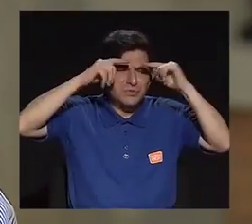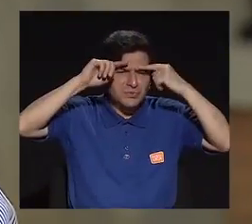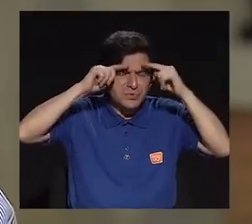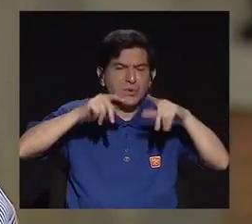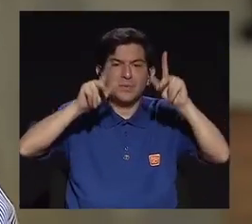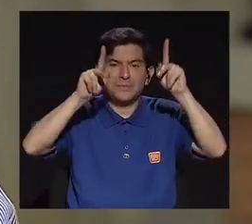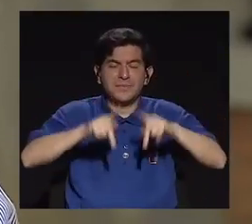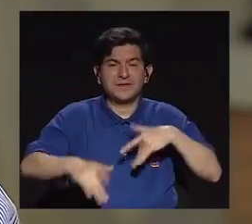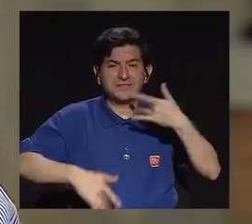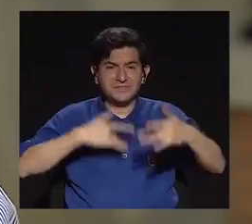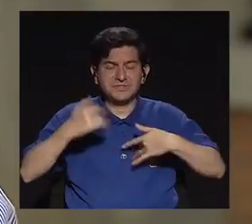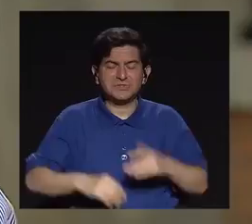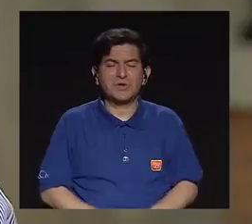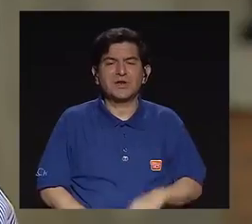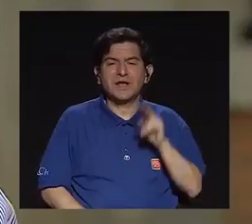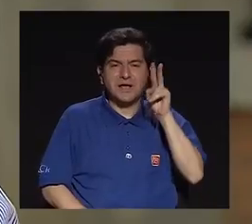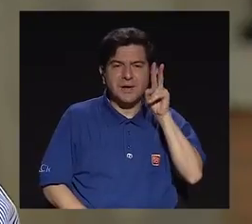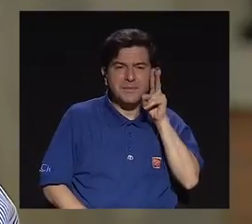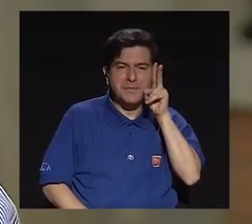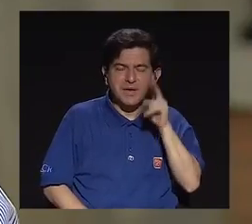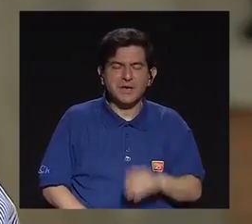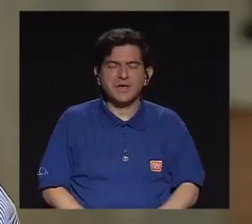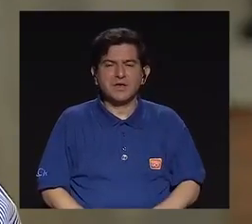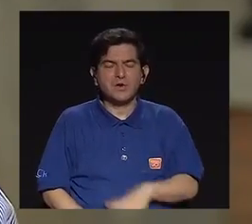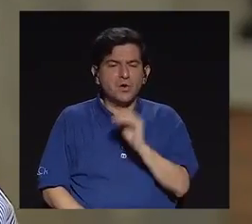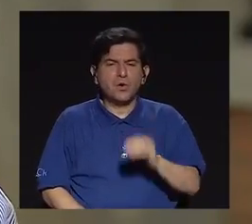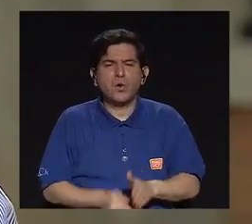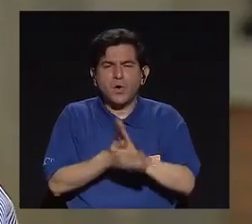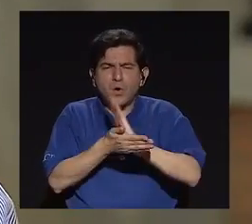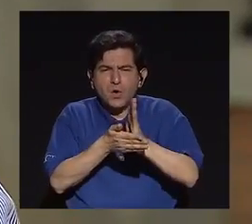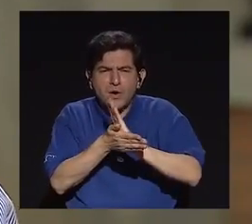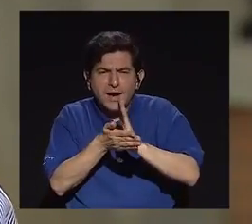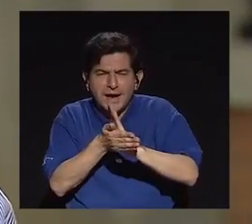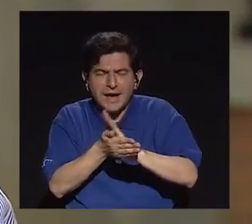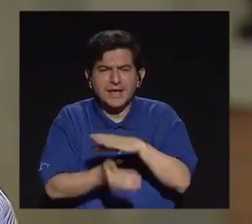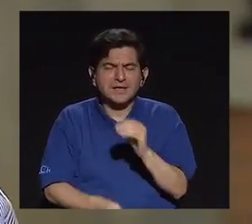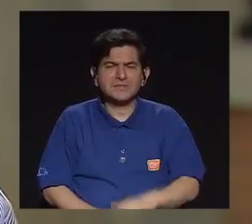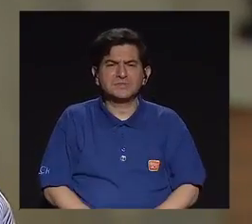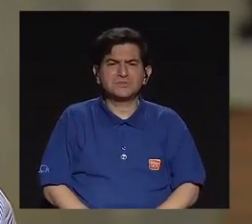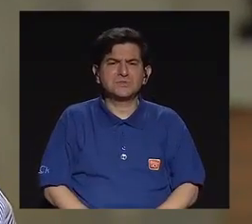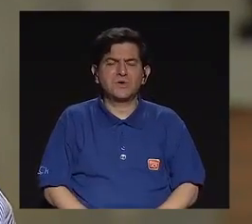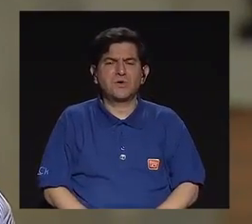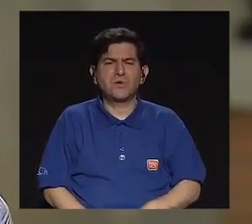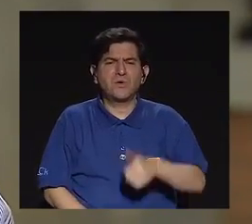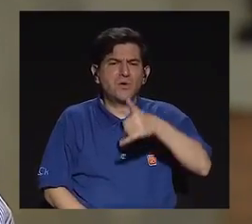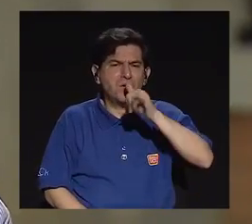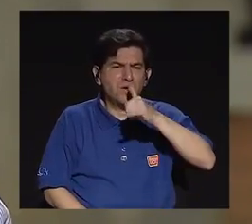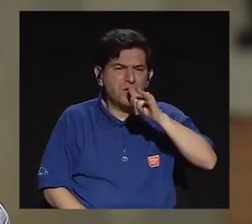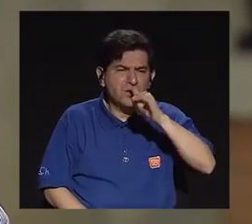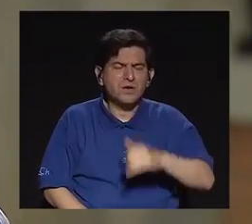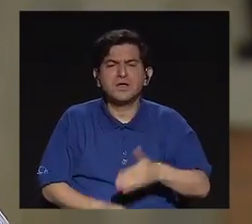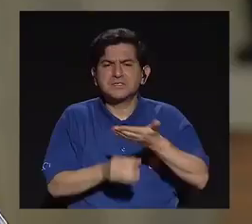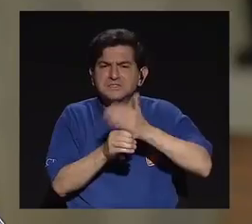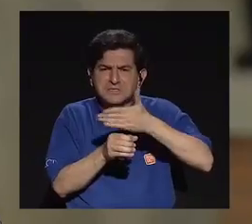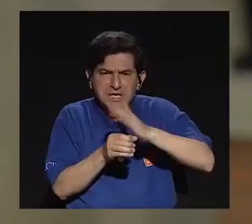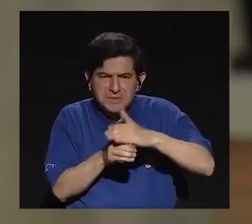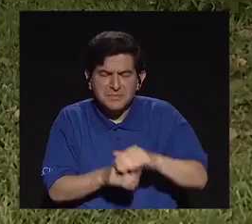lo que es algunas personas son sensibles al vino tinto, quesos fermentados, bebidas alcohólicas, vino tinto,